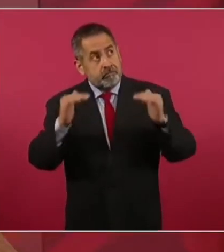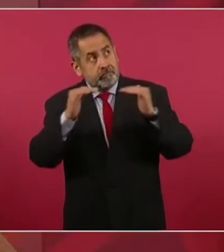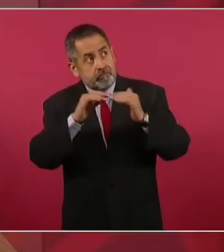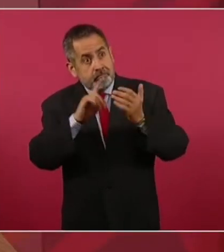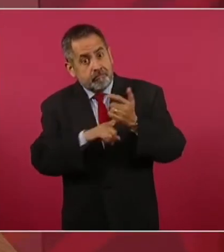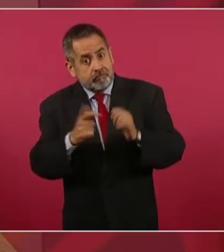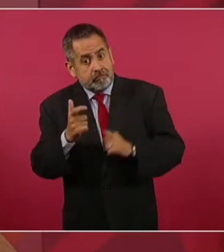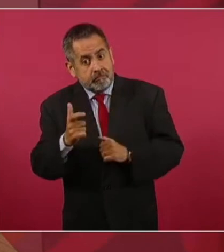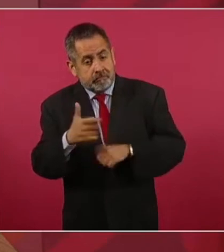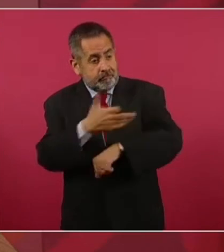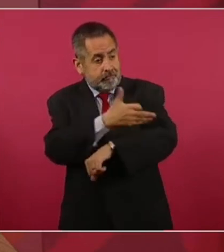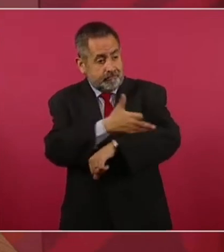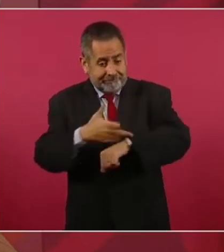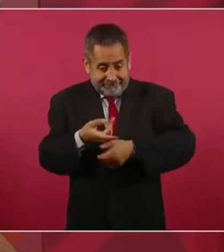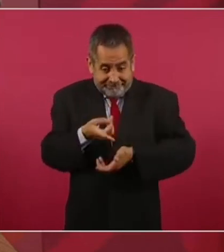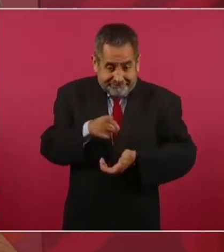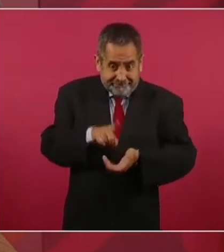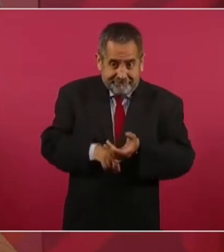incluso de familias,